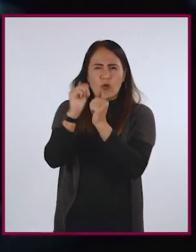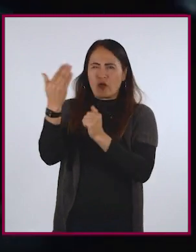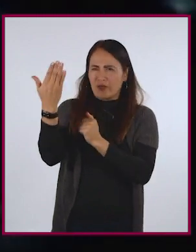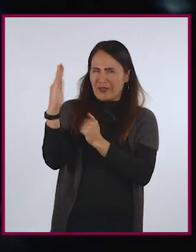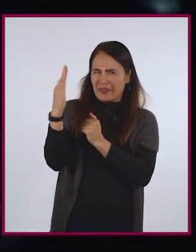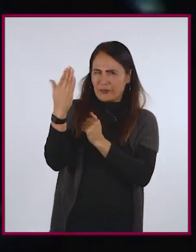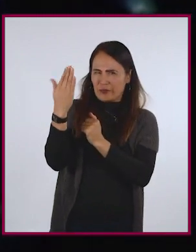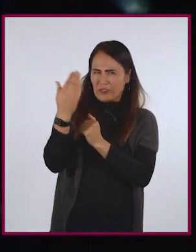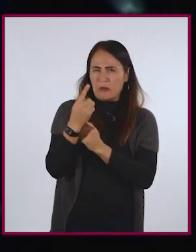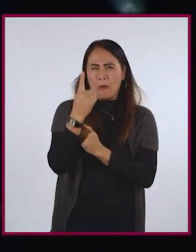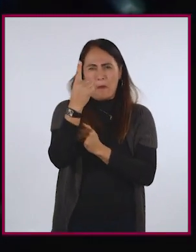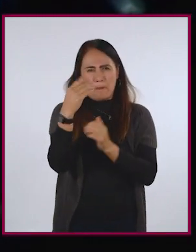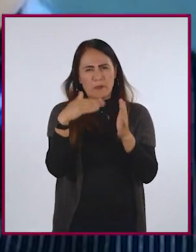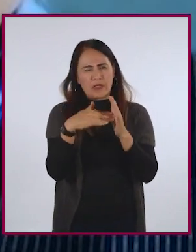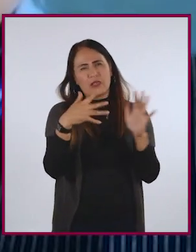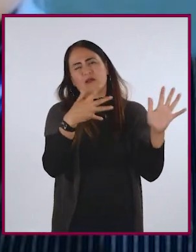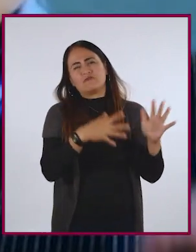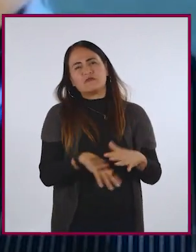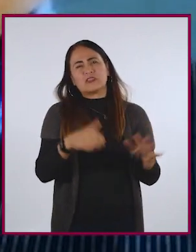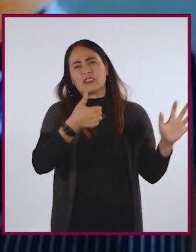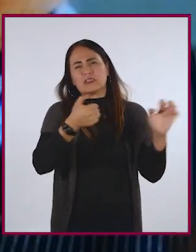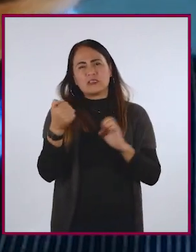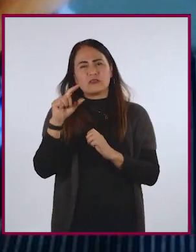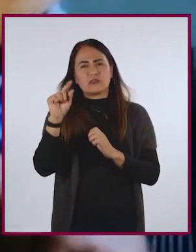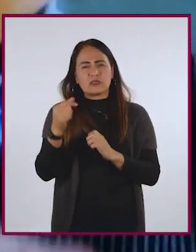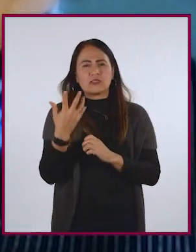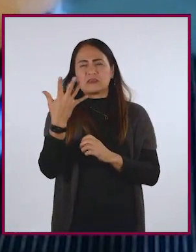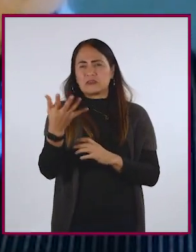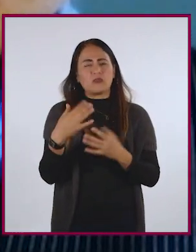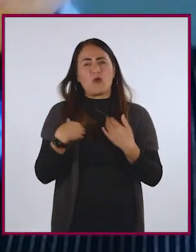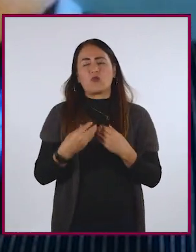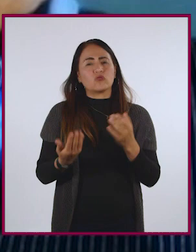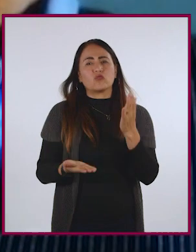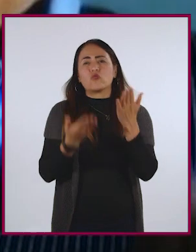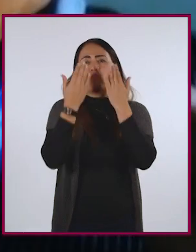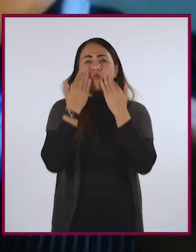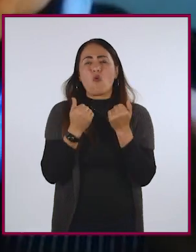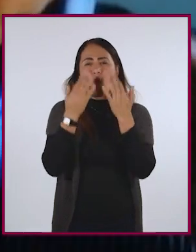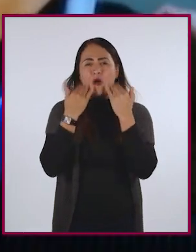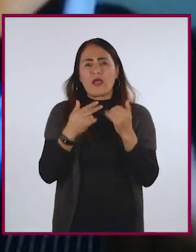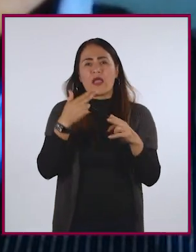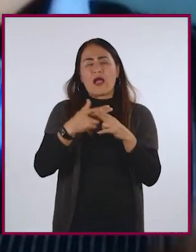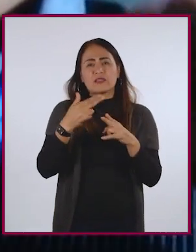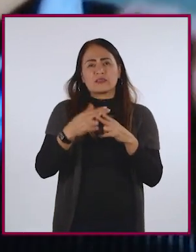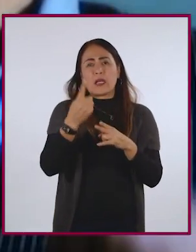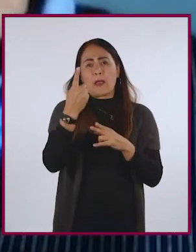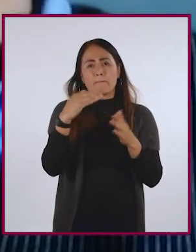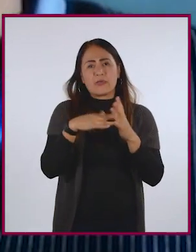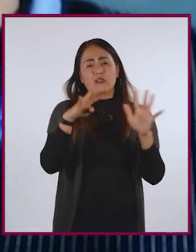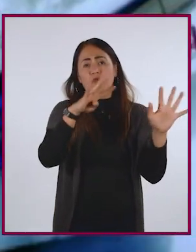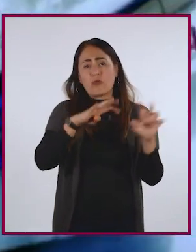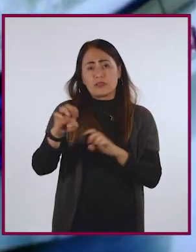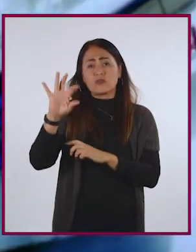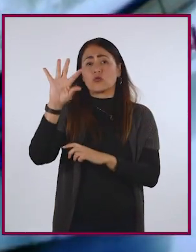espejos. 1675, no hay ningún telescopio nuevo hasta